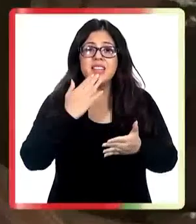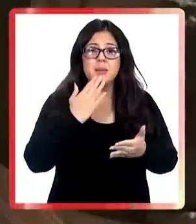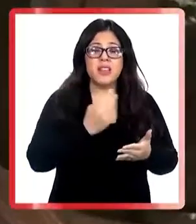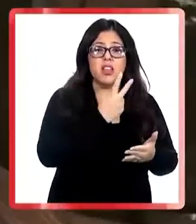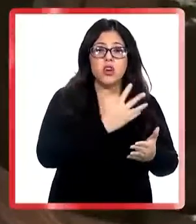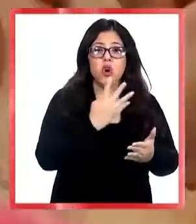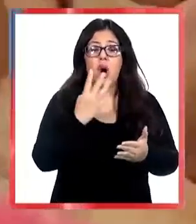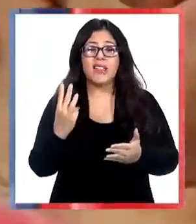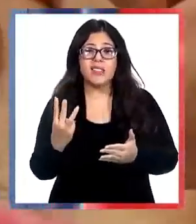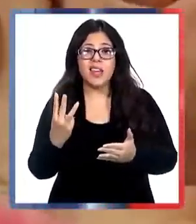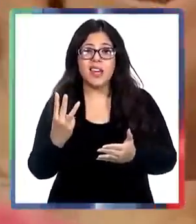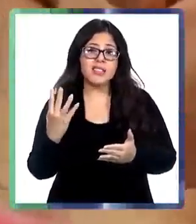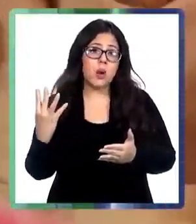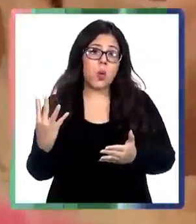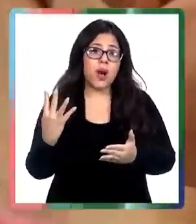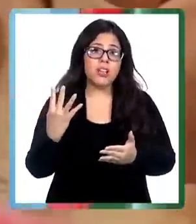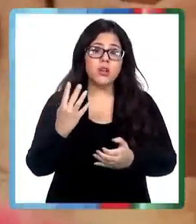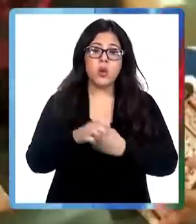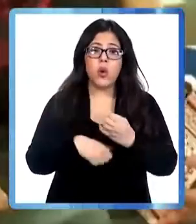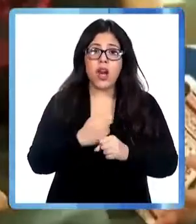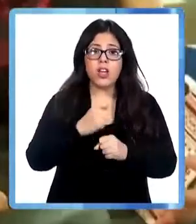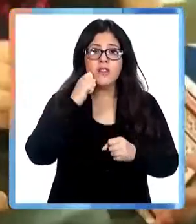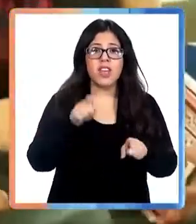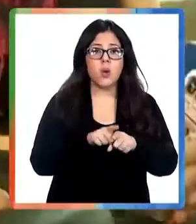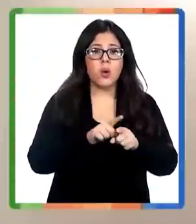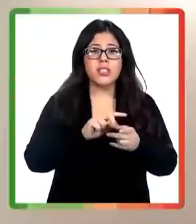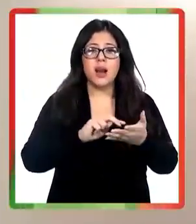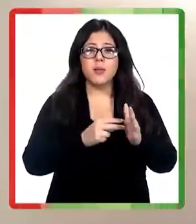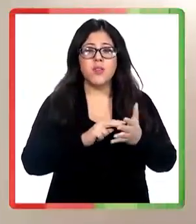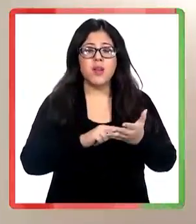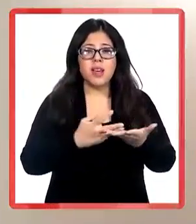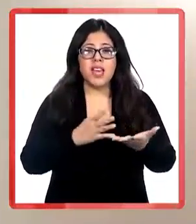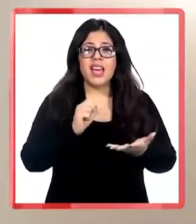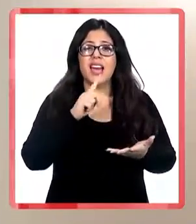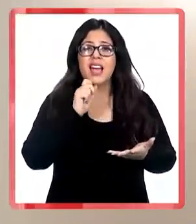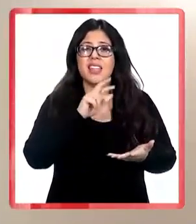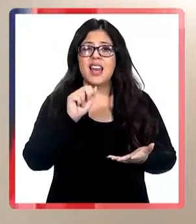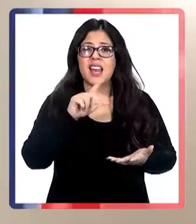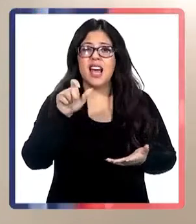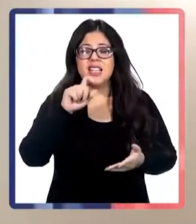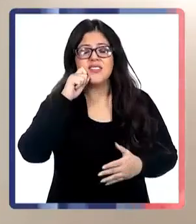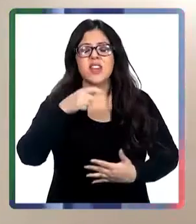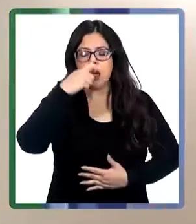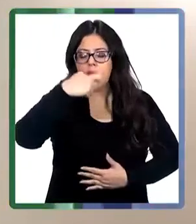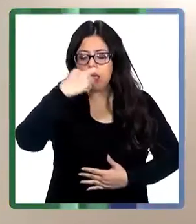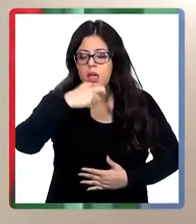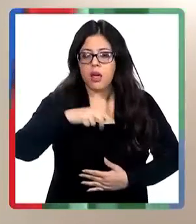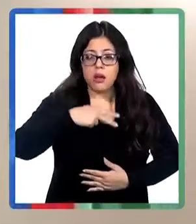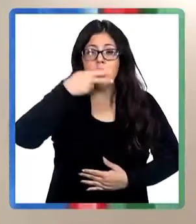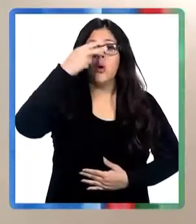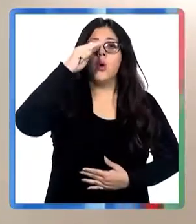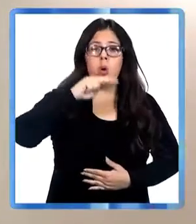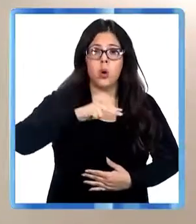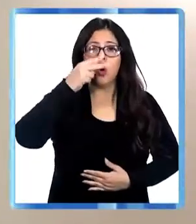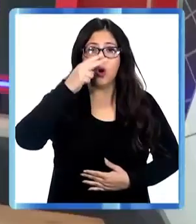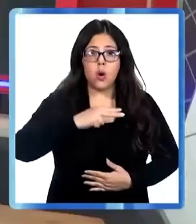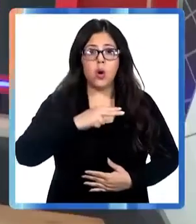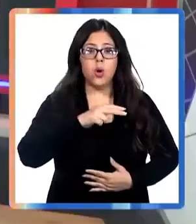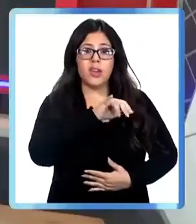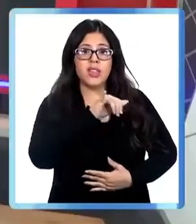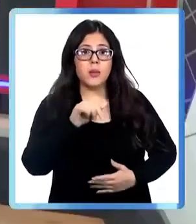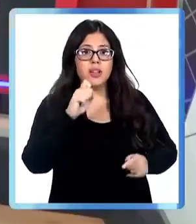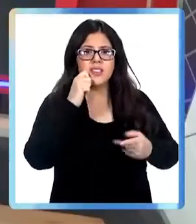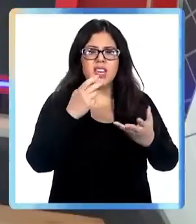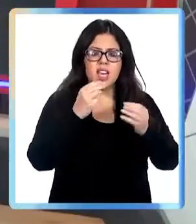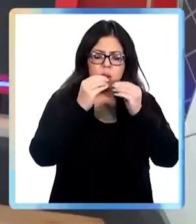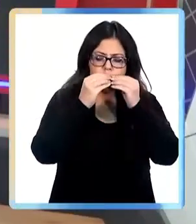Eran niños que hacían síndromes catarrales, síntomas respiratorios altos, algo de congestión nasal y progresivamente comenzaban a hacer accesos